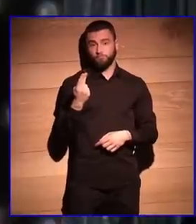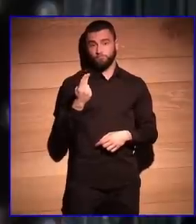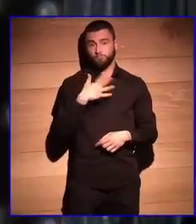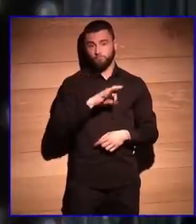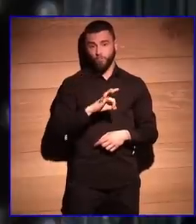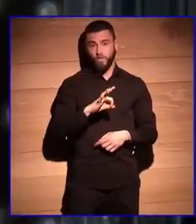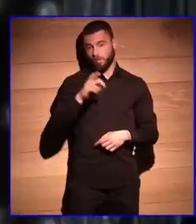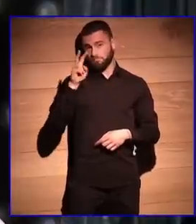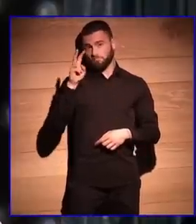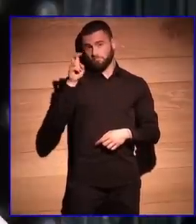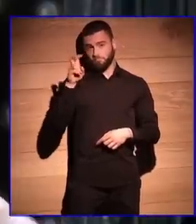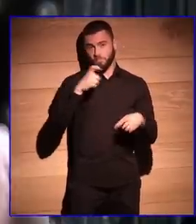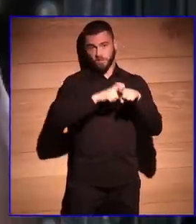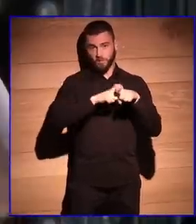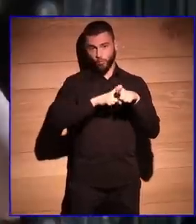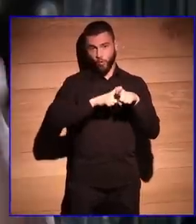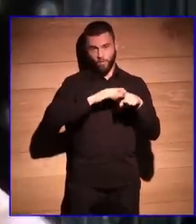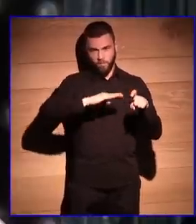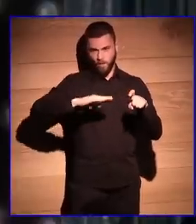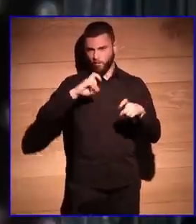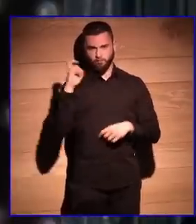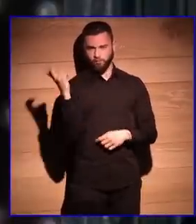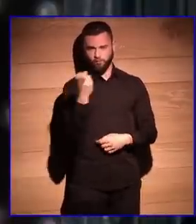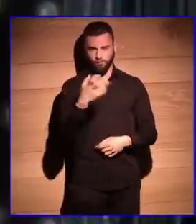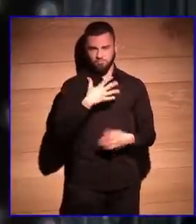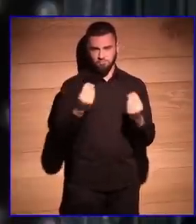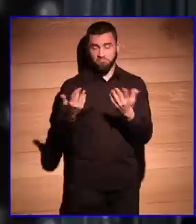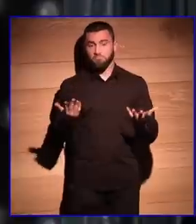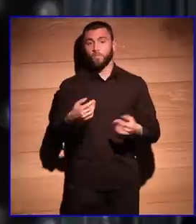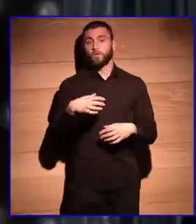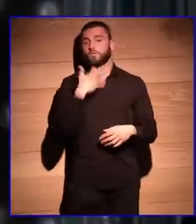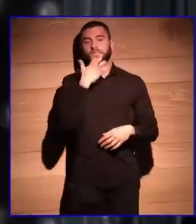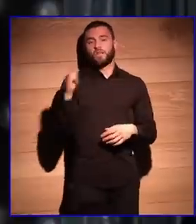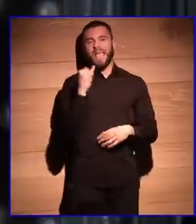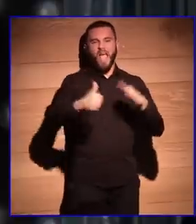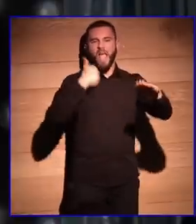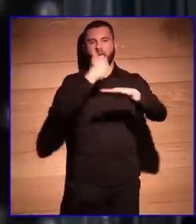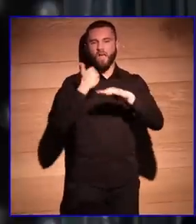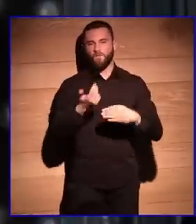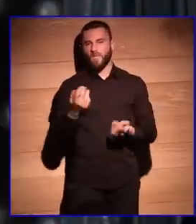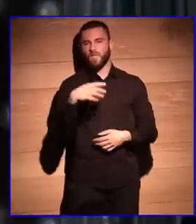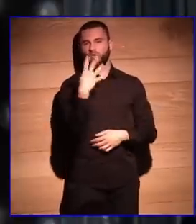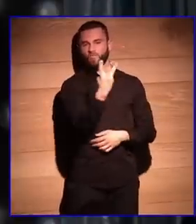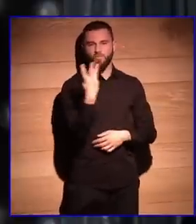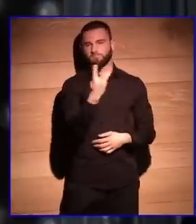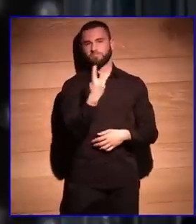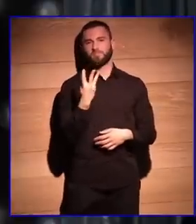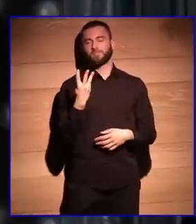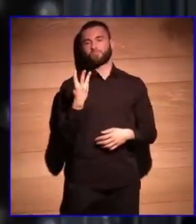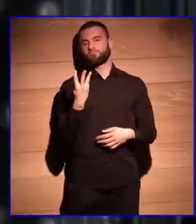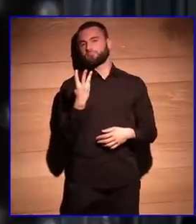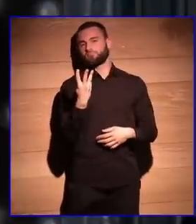Esto puede valer para muchos tipos de villano, ya sea el jefe de una tribu de cuatreros que quiere hacerse